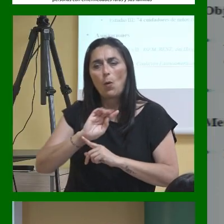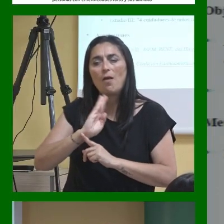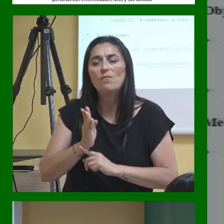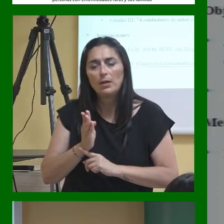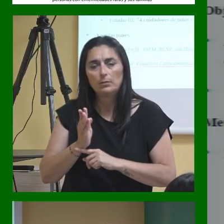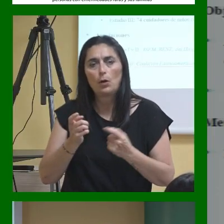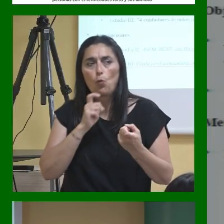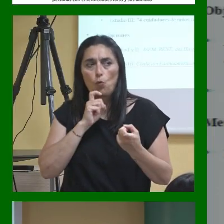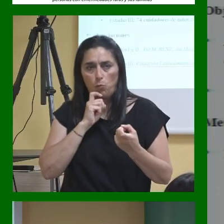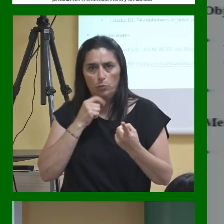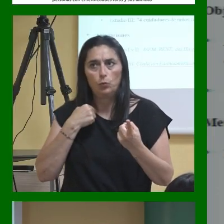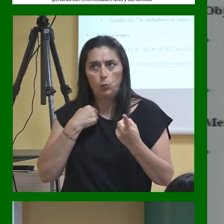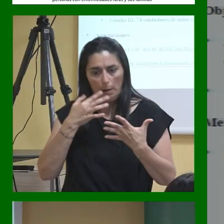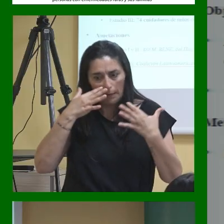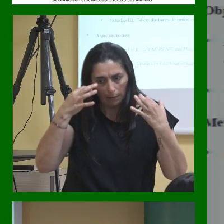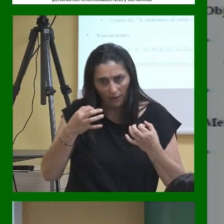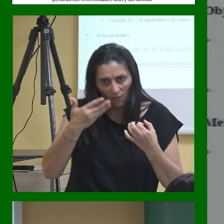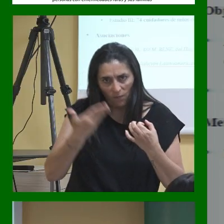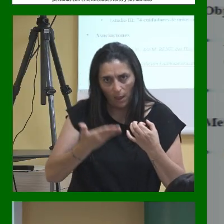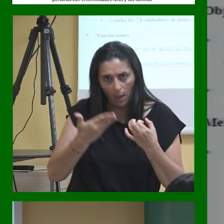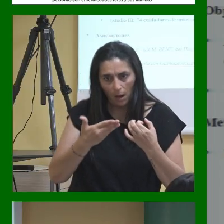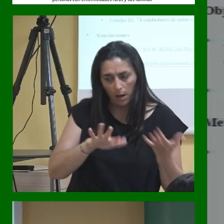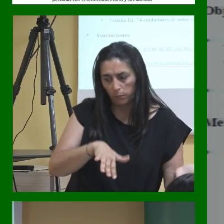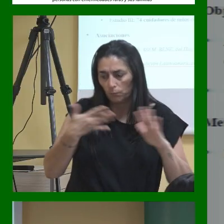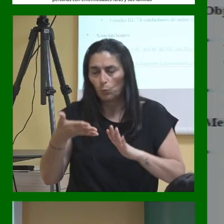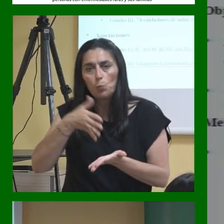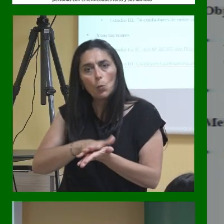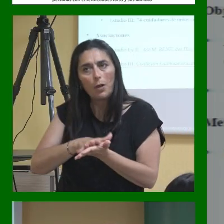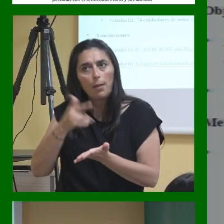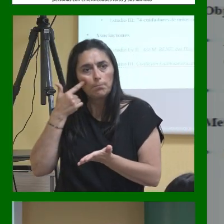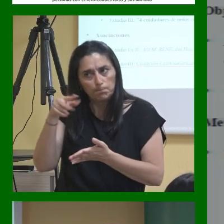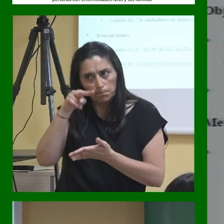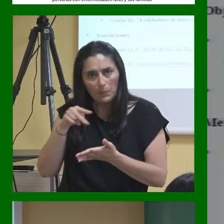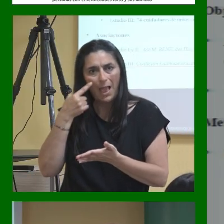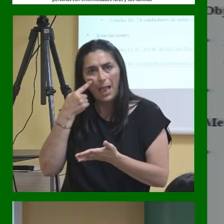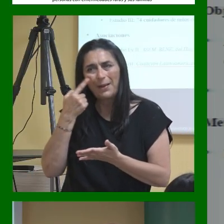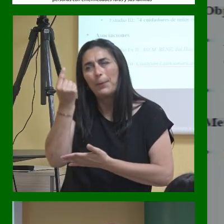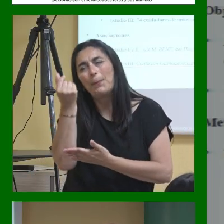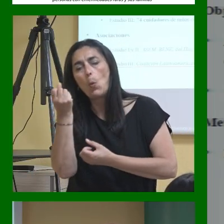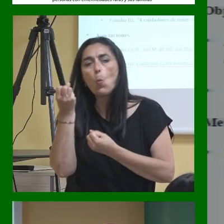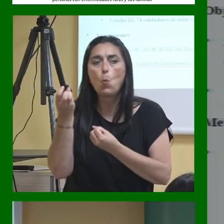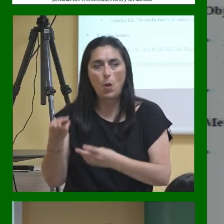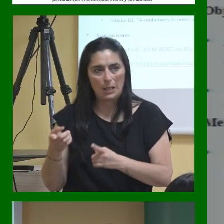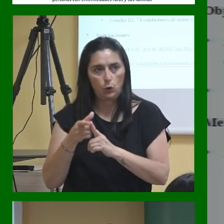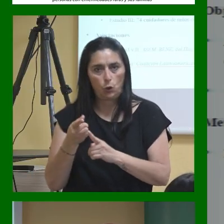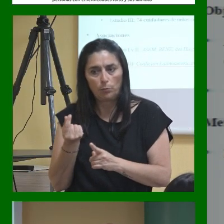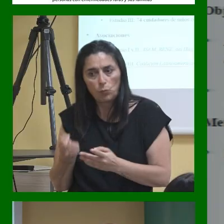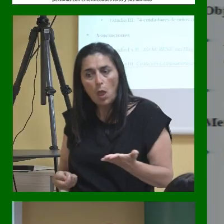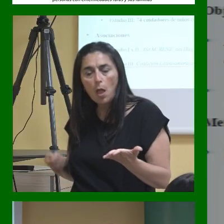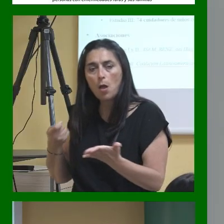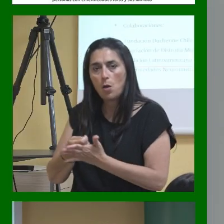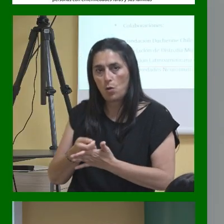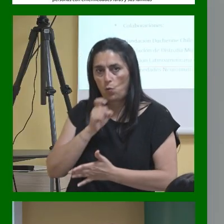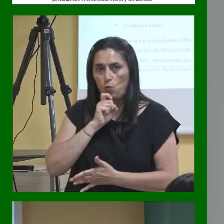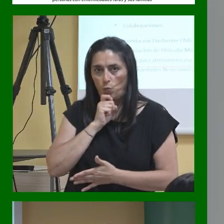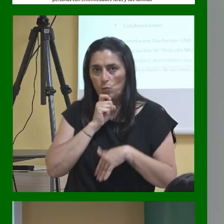lo hemos validado y está publicado para que alguien pueda utilizarlo y saber cómo se puede estimar el coste del cuidado de una persona con enfermedad rara. Esto es